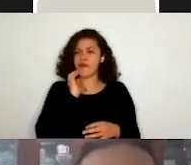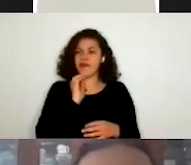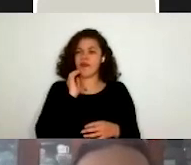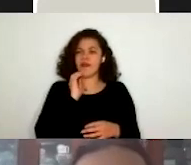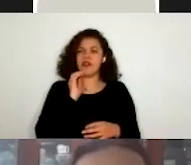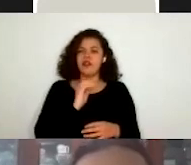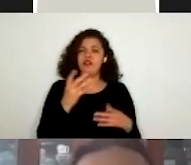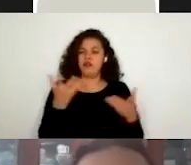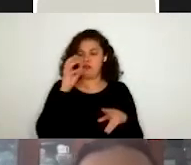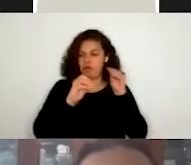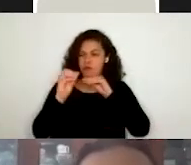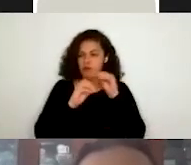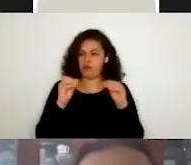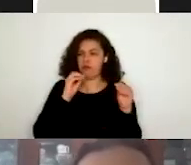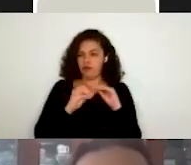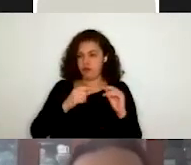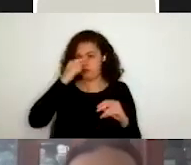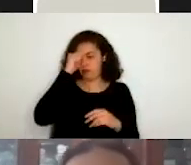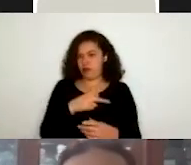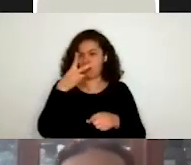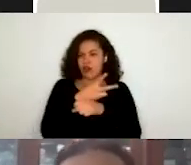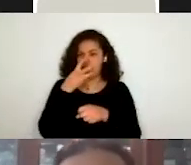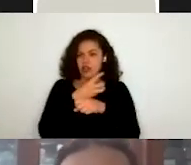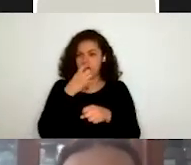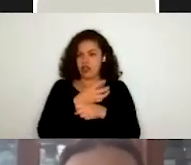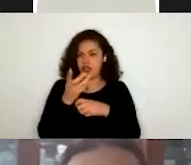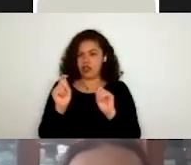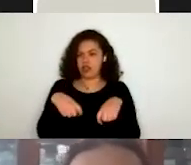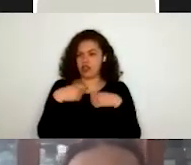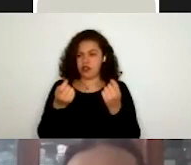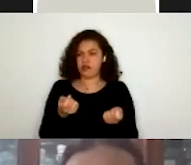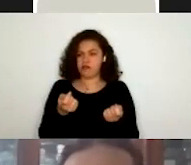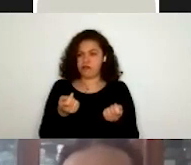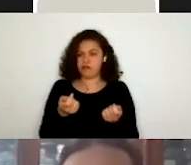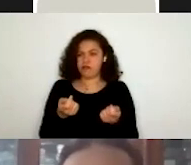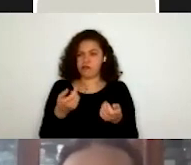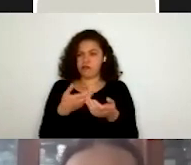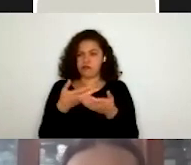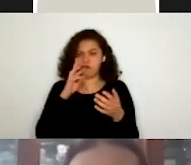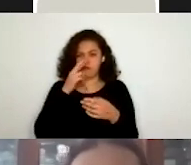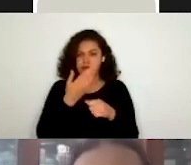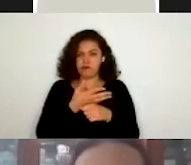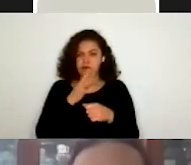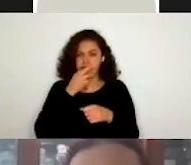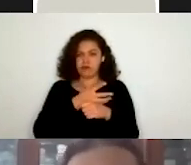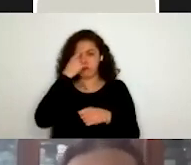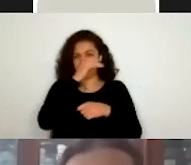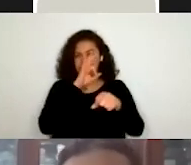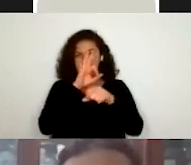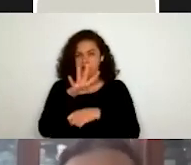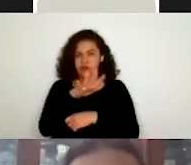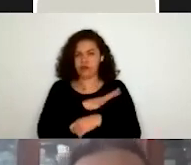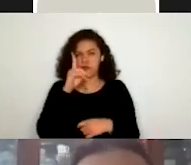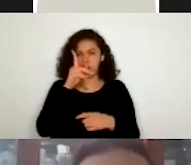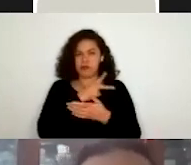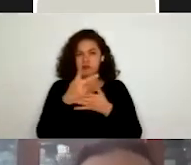Elaborar y registrar a través de un tercero acreditado, ahora responsable oficial de protección civil, el programa interno